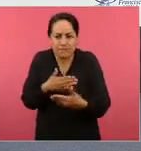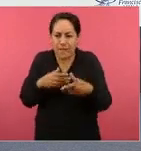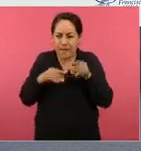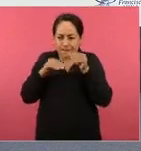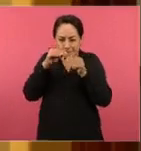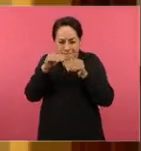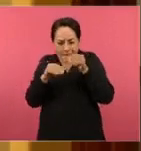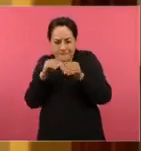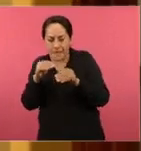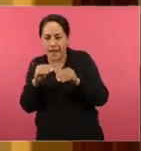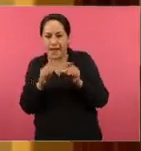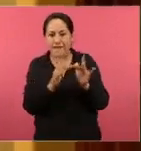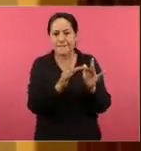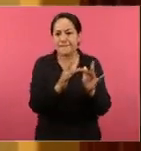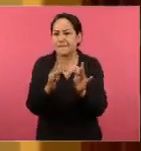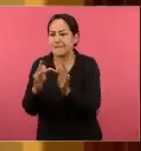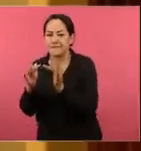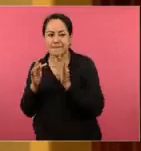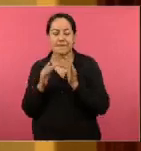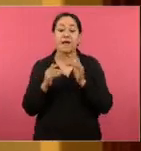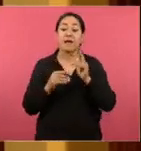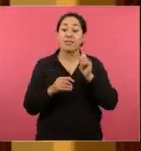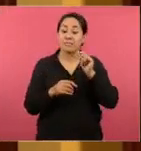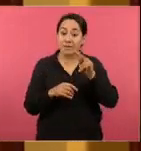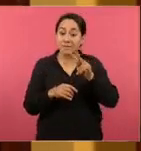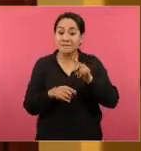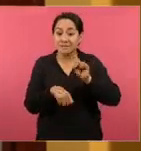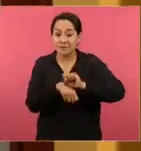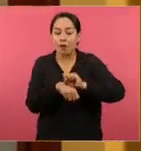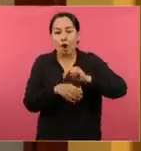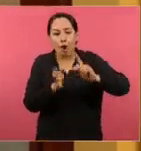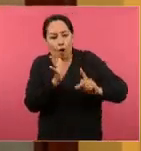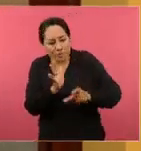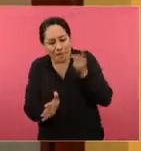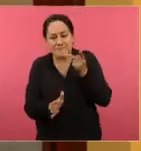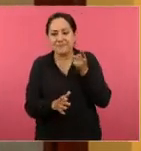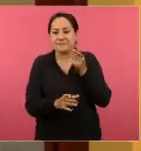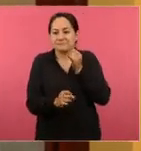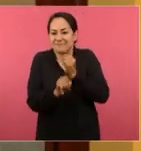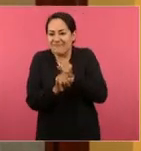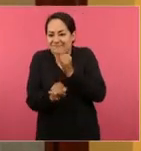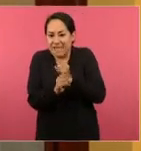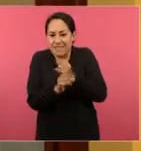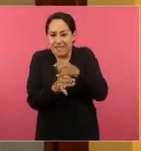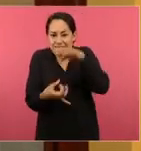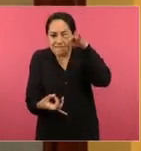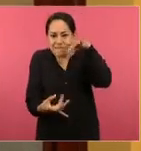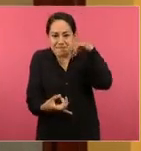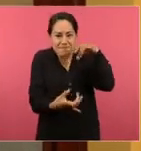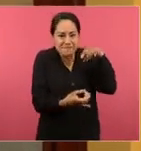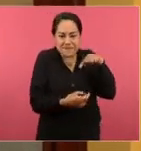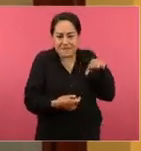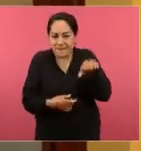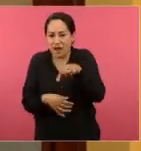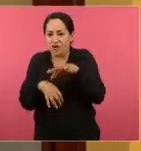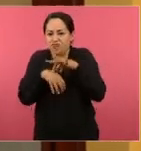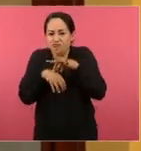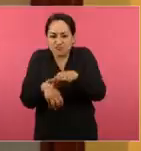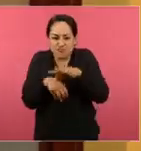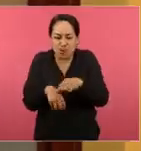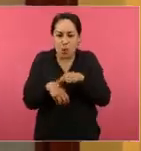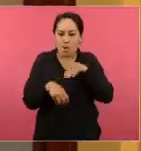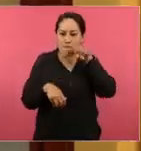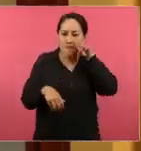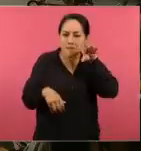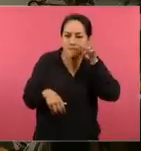las telesecundarias, es decir, para que todos los planteles tengan la señal en tiempo real, en vivo, para revisar